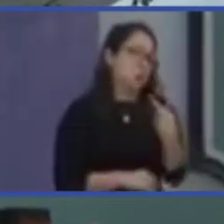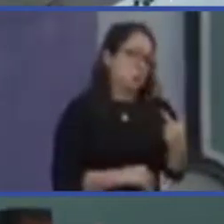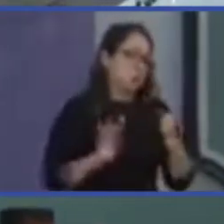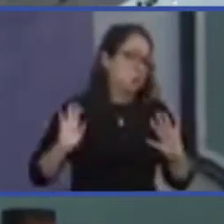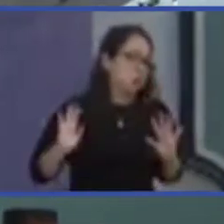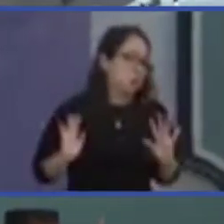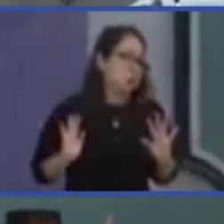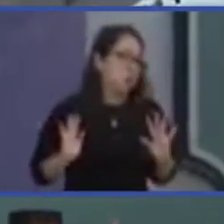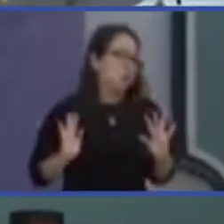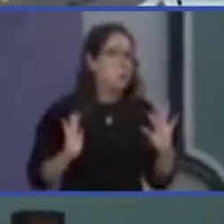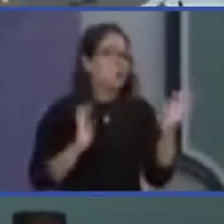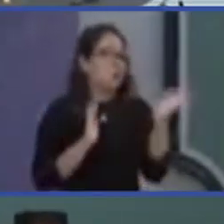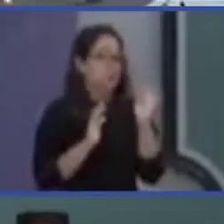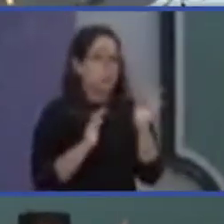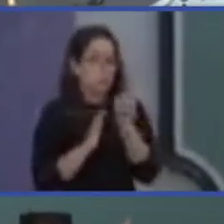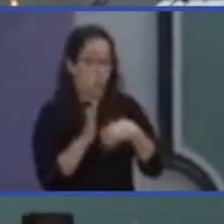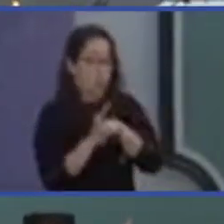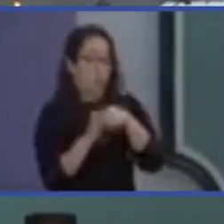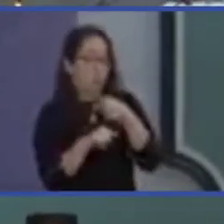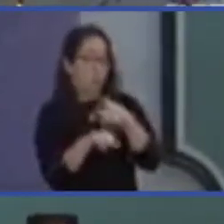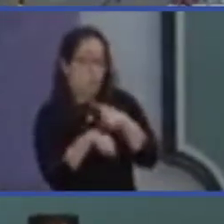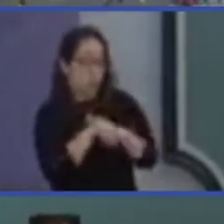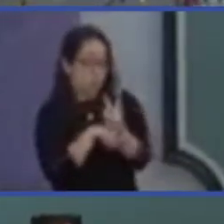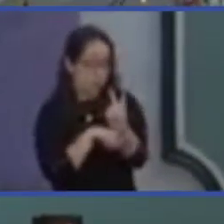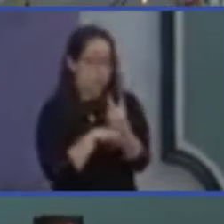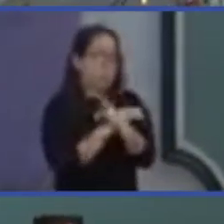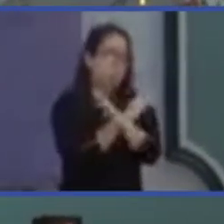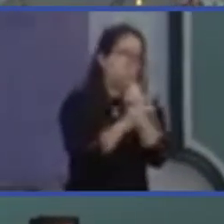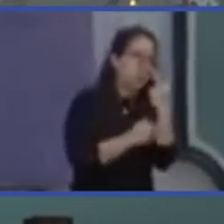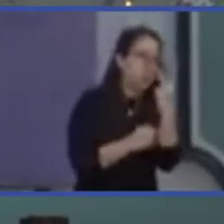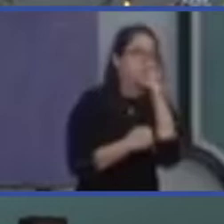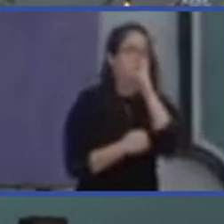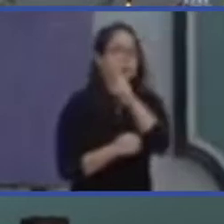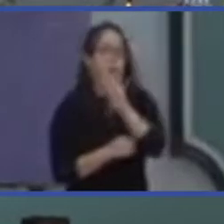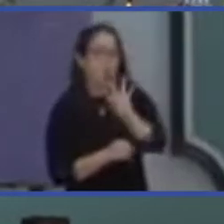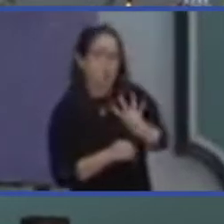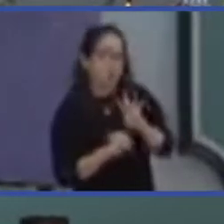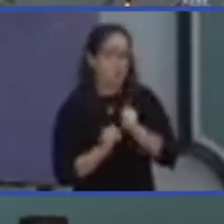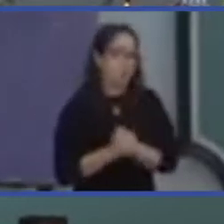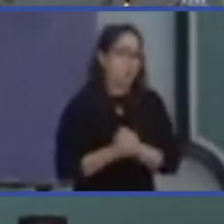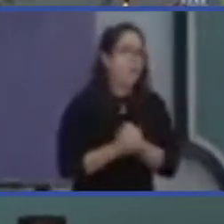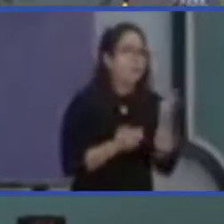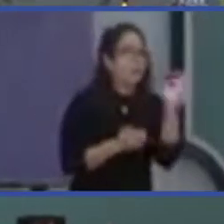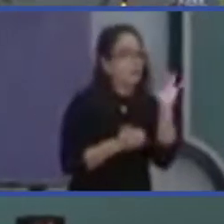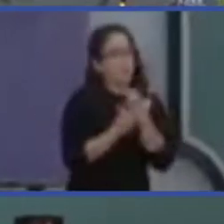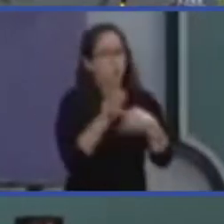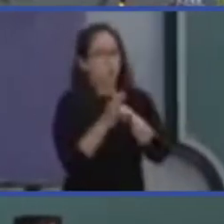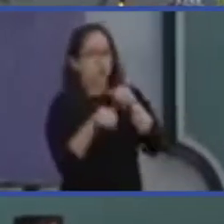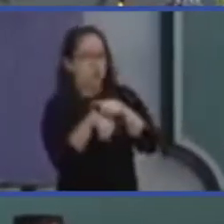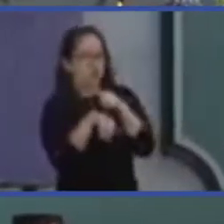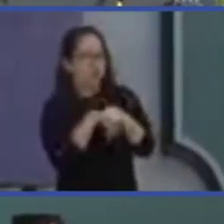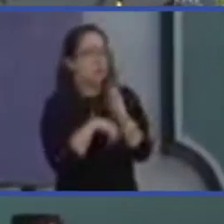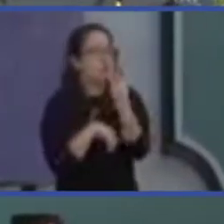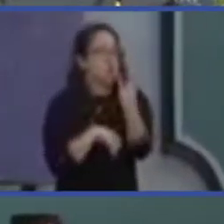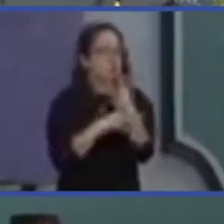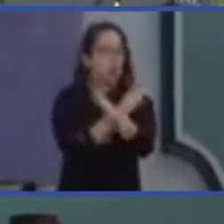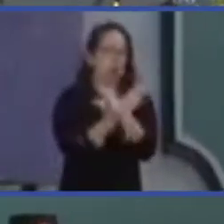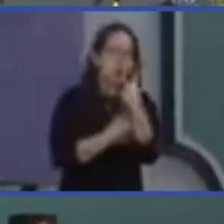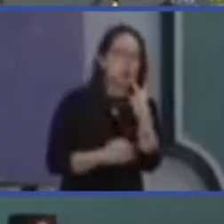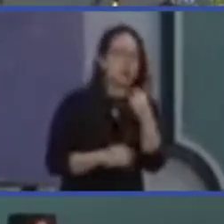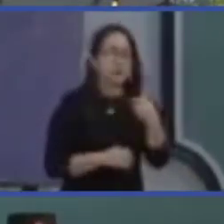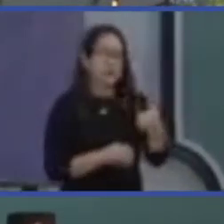el cuarto dos, lo multiplican por dos, les da cuatro. Si tienen el número tres, lo multiplican por dos, les da seis, y así.